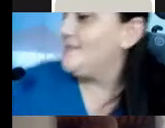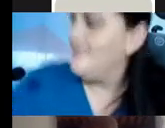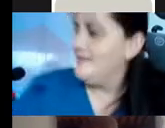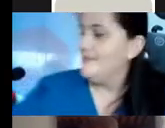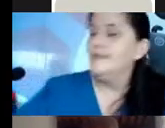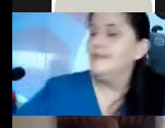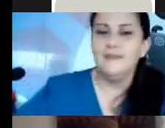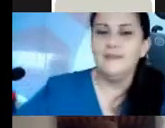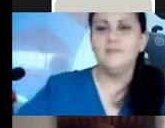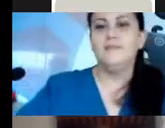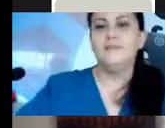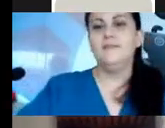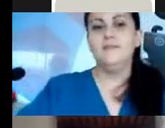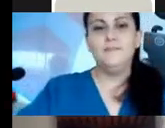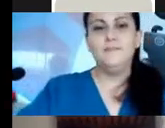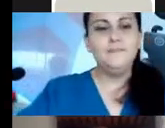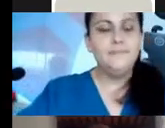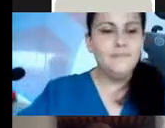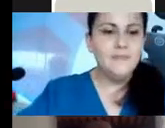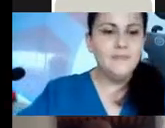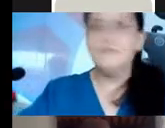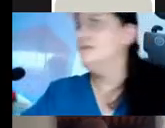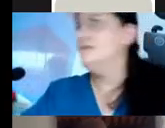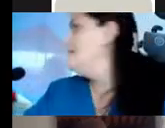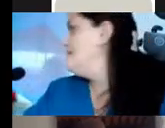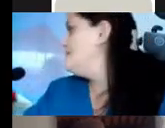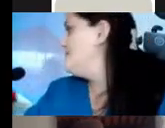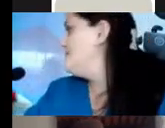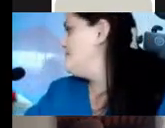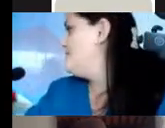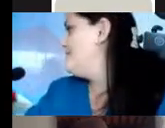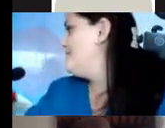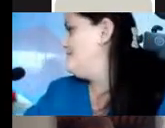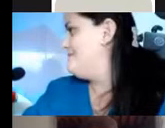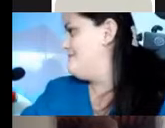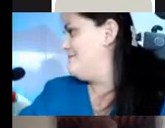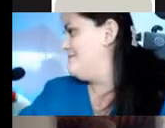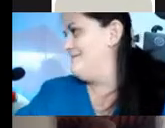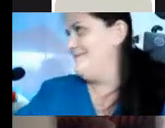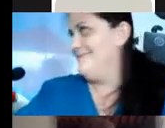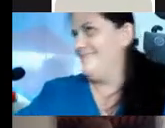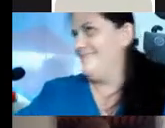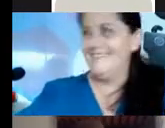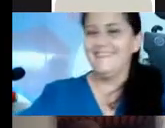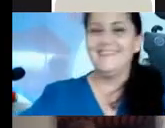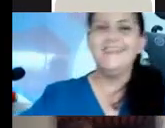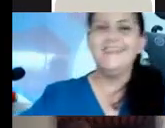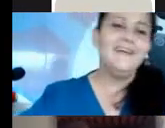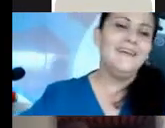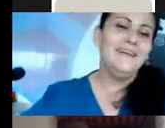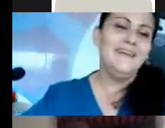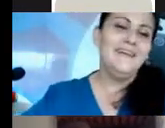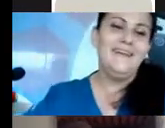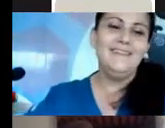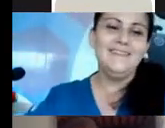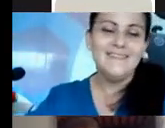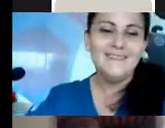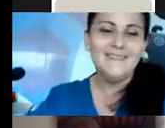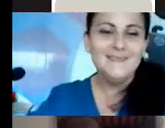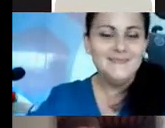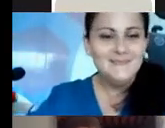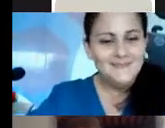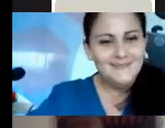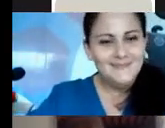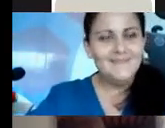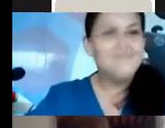crecimiento femoral del fémur, que es de 3 pulgadas, equivale a lo que significa un